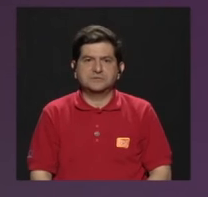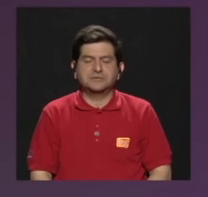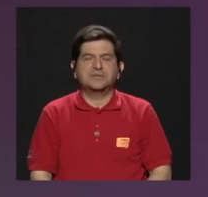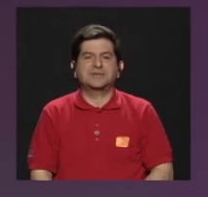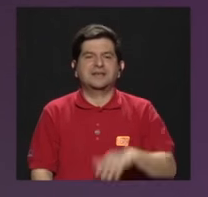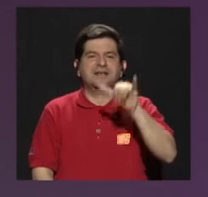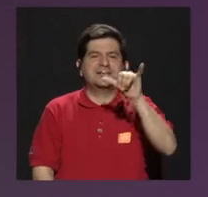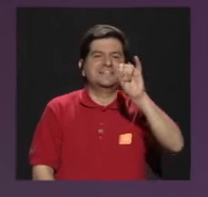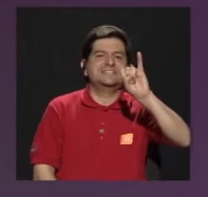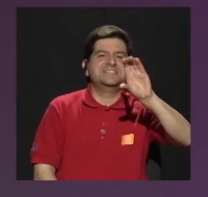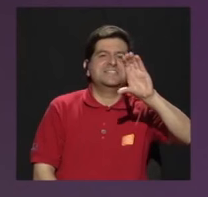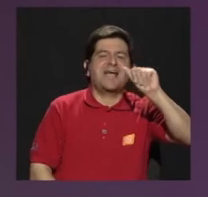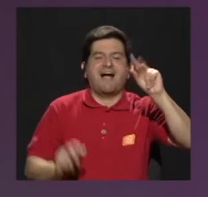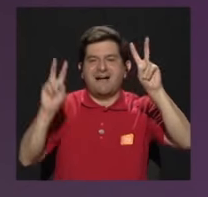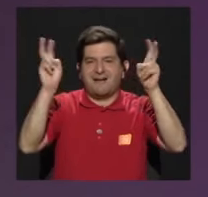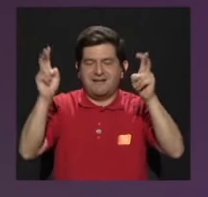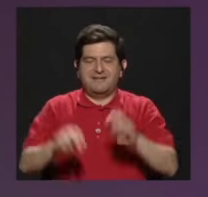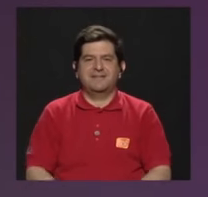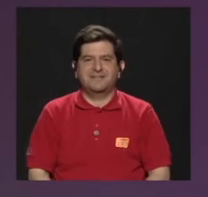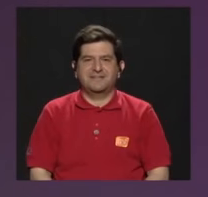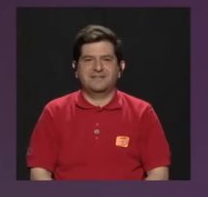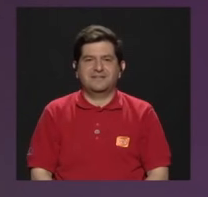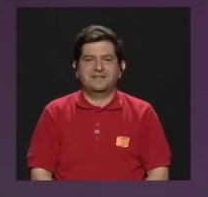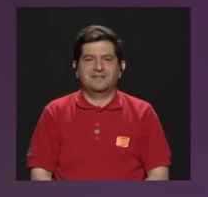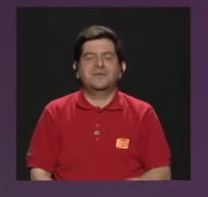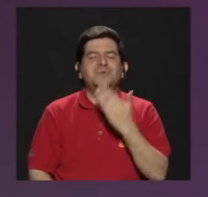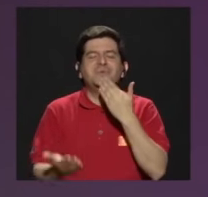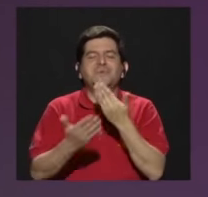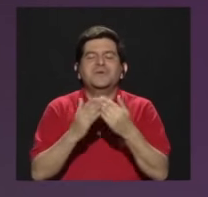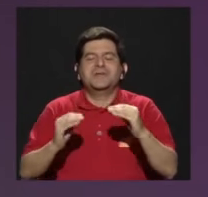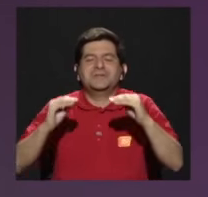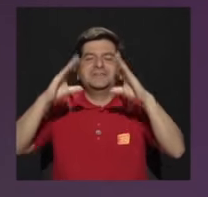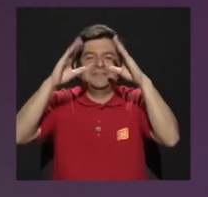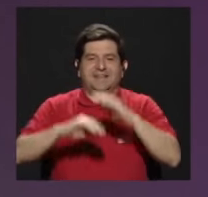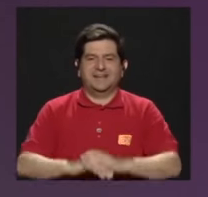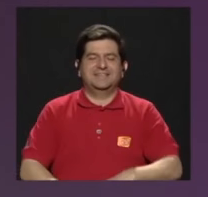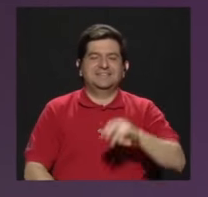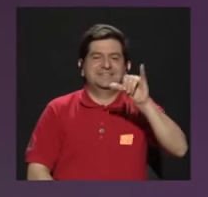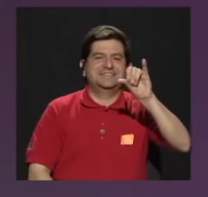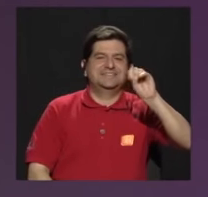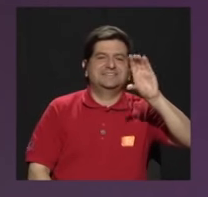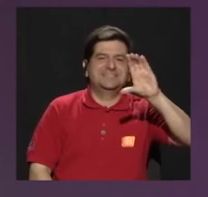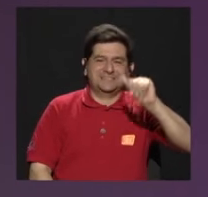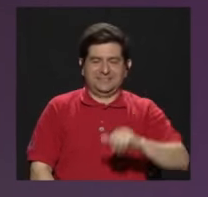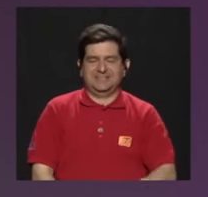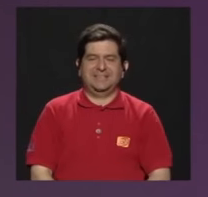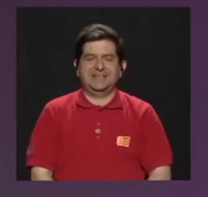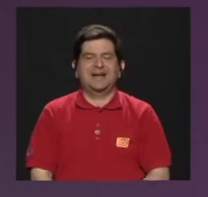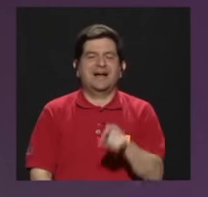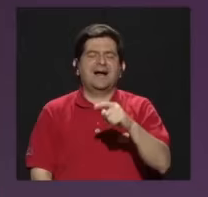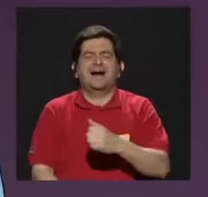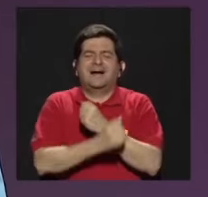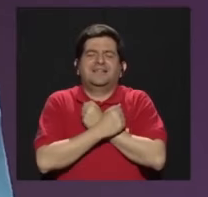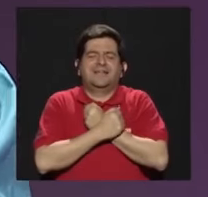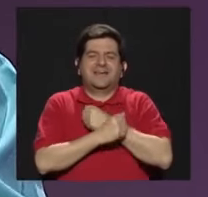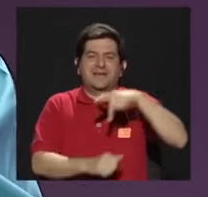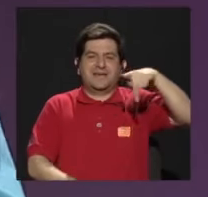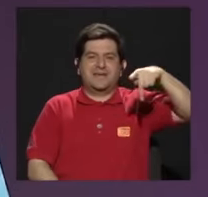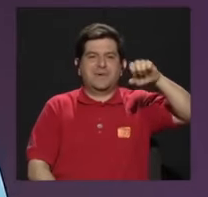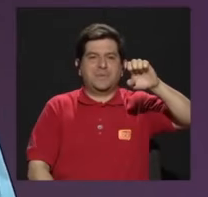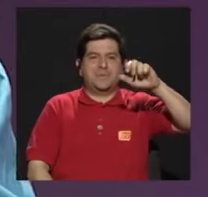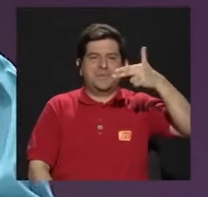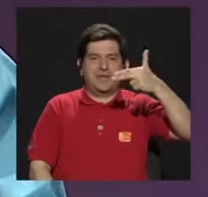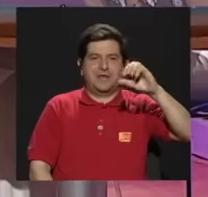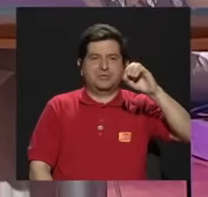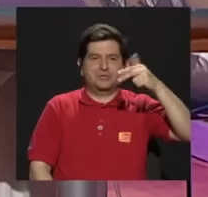Yika, buenos días, Yika. ¿Ah? Te quiero, pechocha. Esas eran las frases que